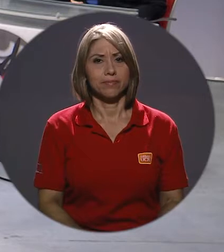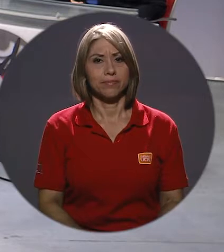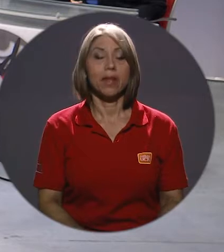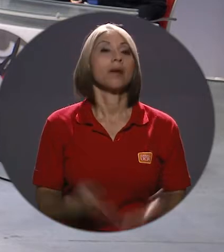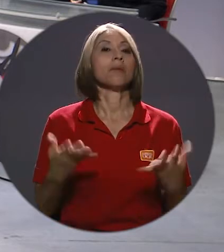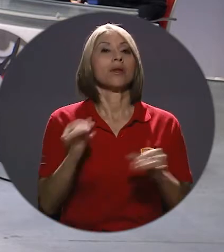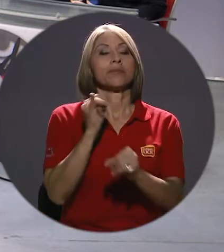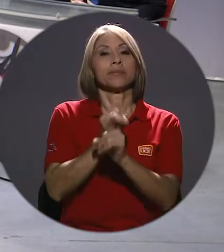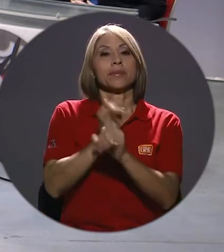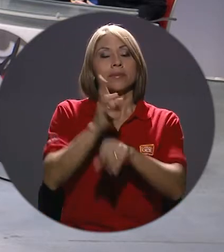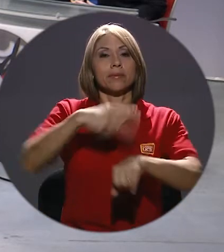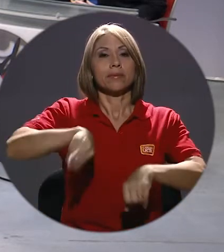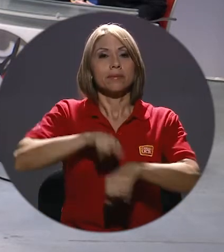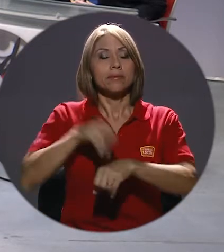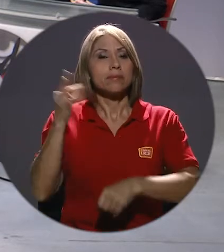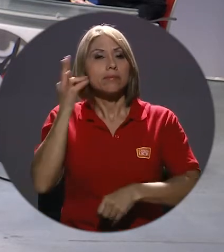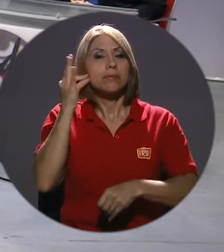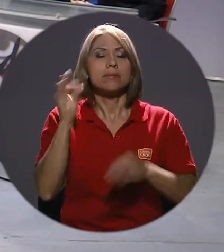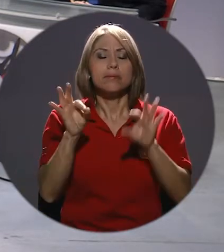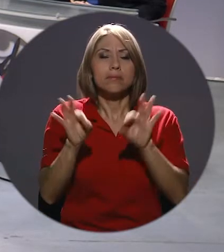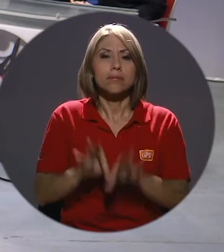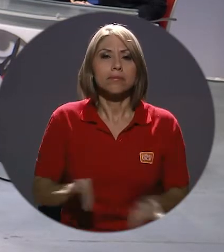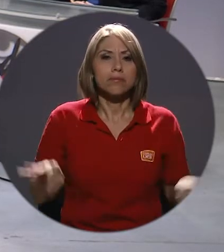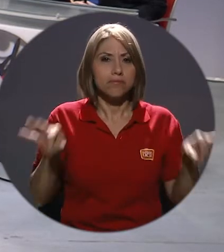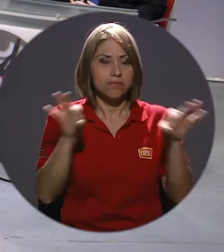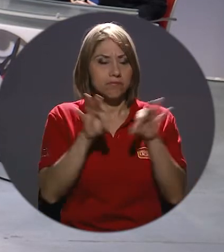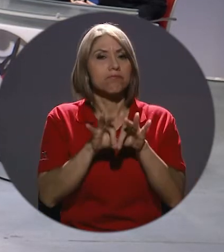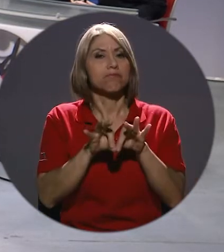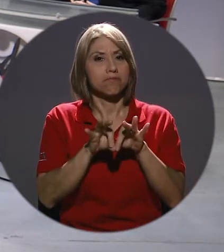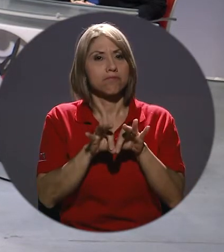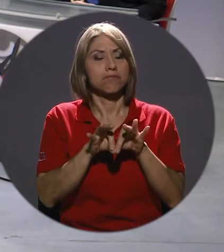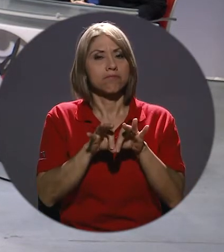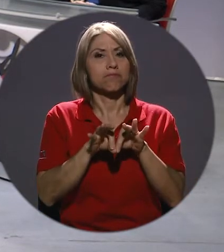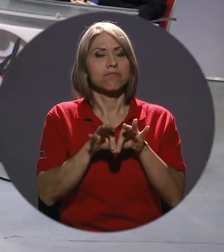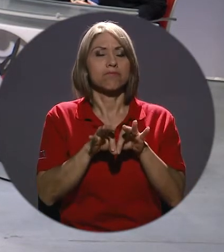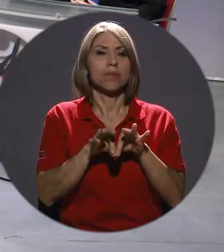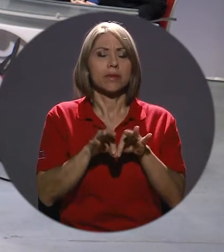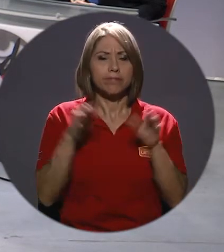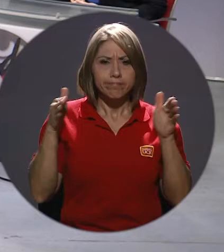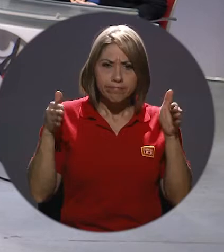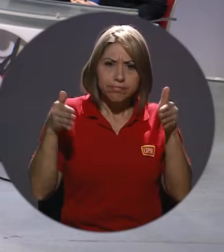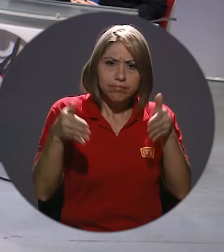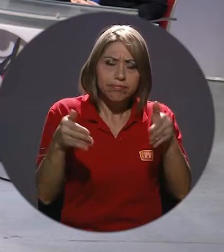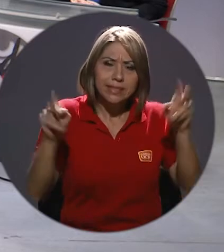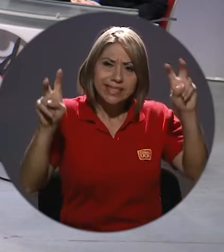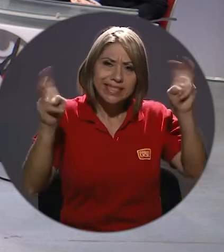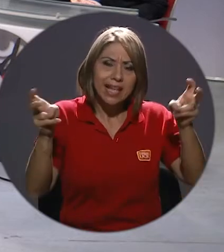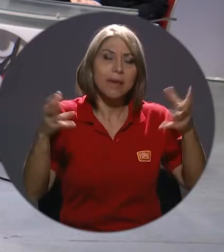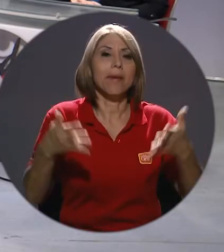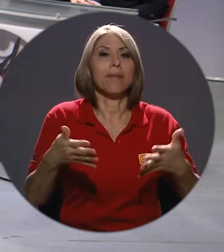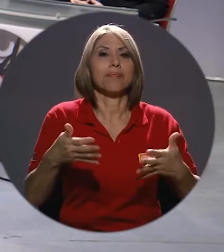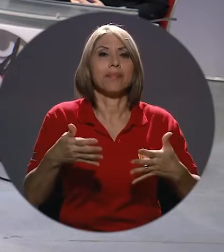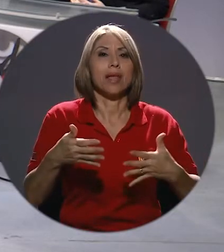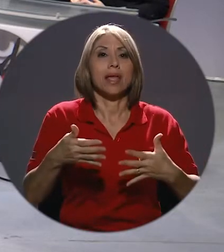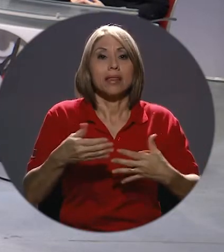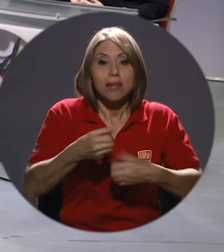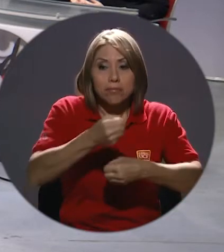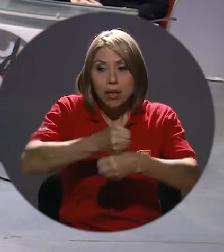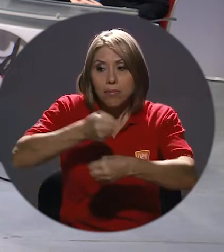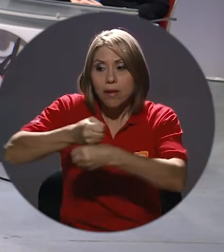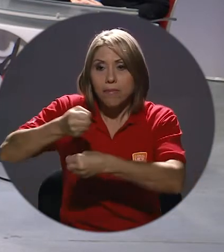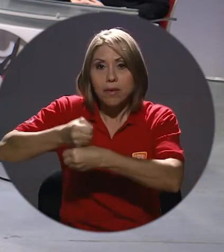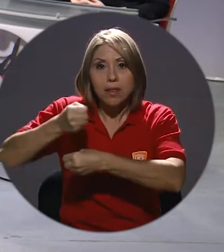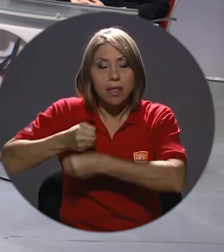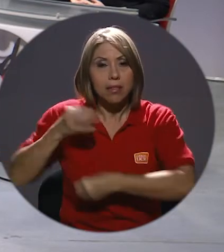Bueno, para el Instituto Nacional de las Mujeres es muy importante abordar el tema de la empleabilidad